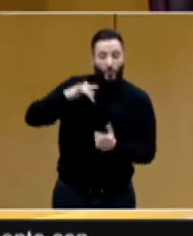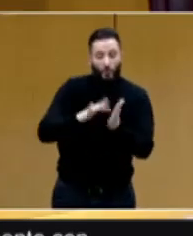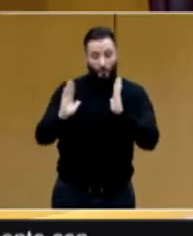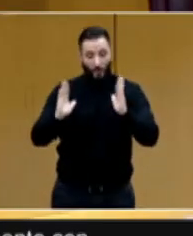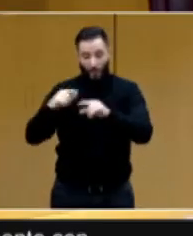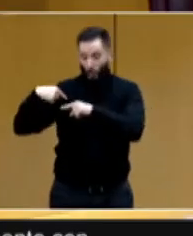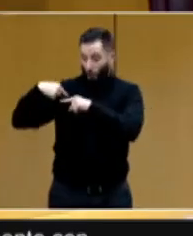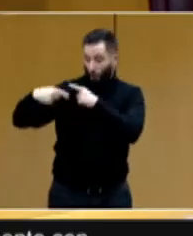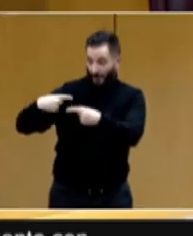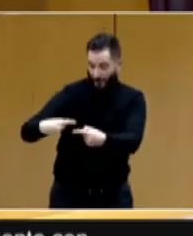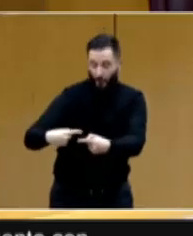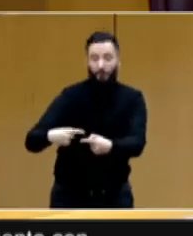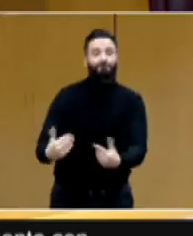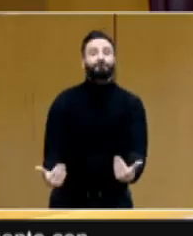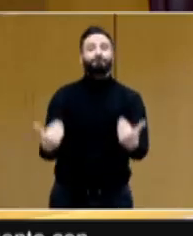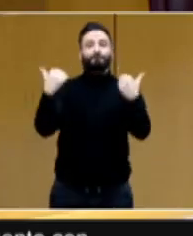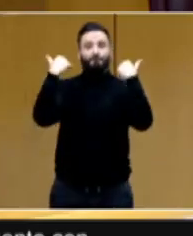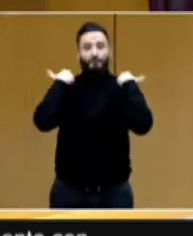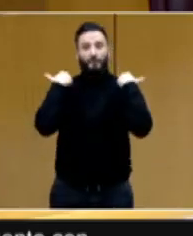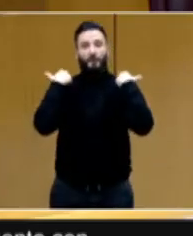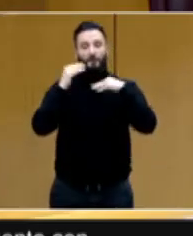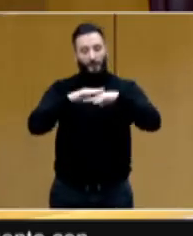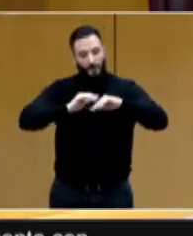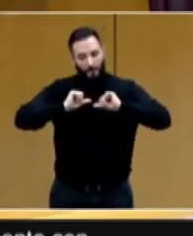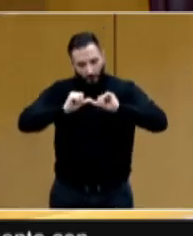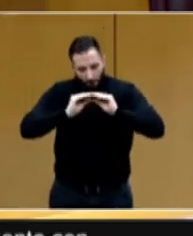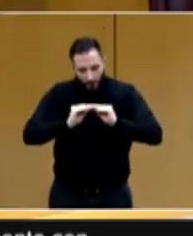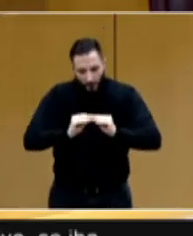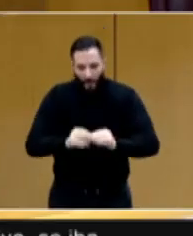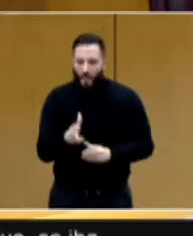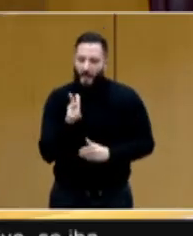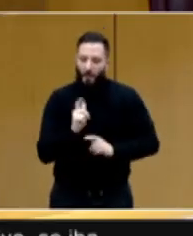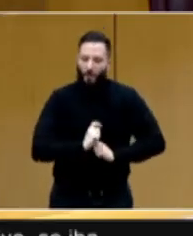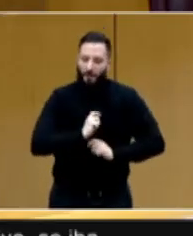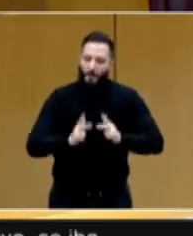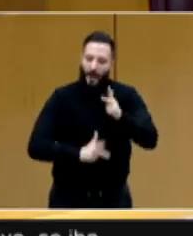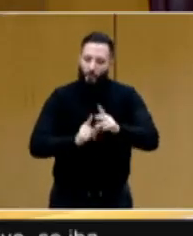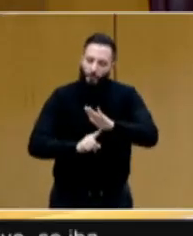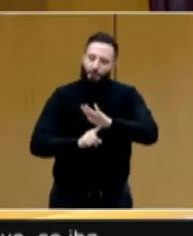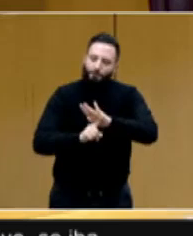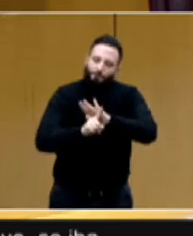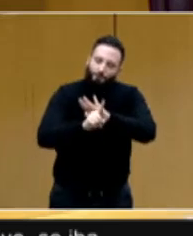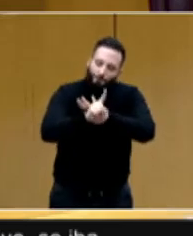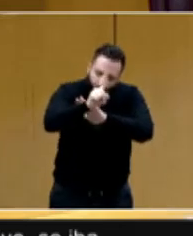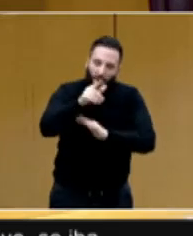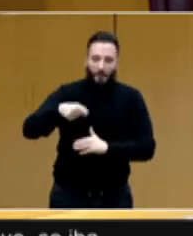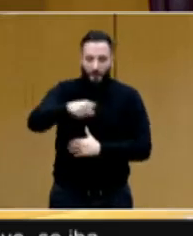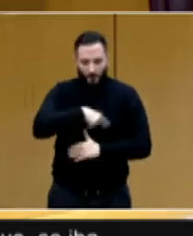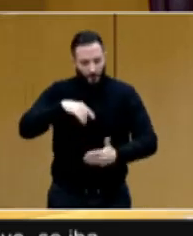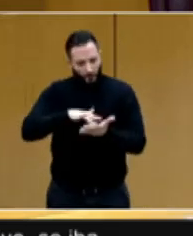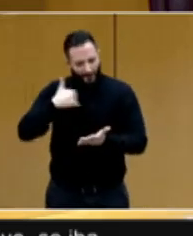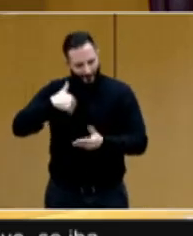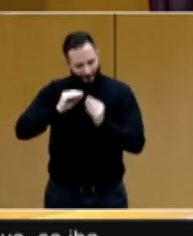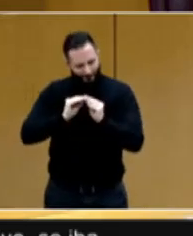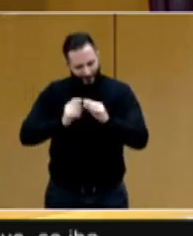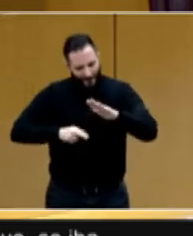de ir avanzando en materia de derecho civil Vasco lo hemos hecho en un tema del recurso de casación civil en materia de